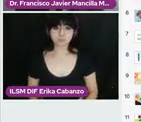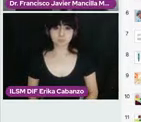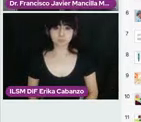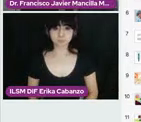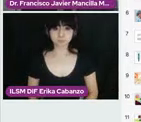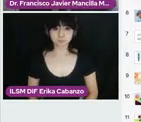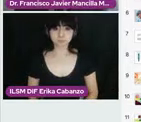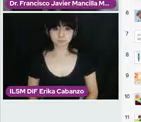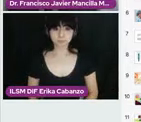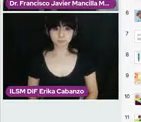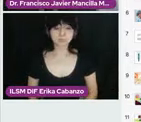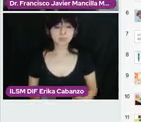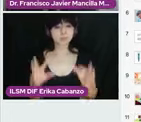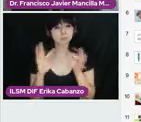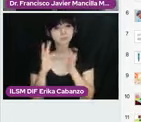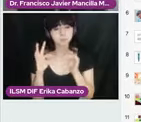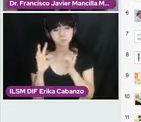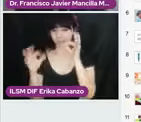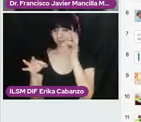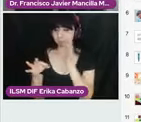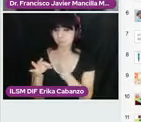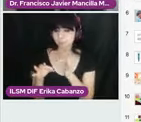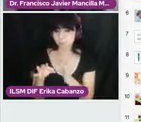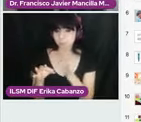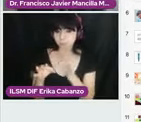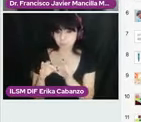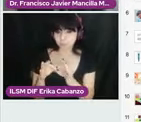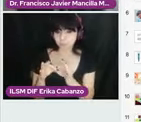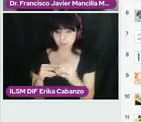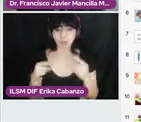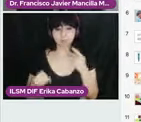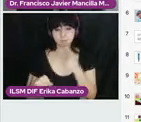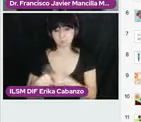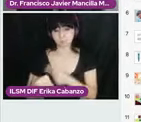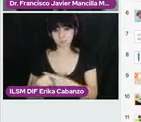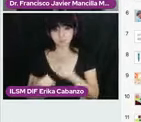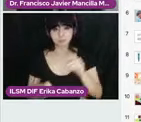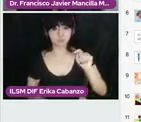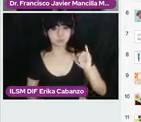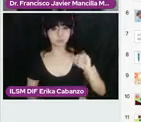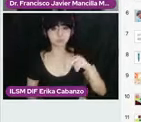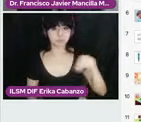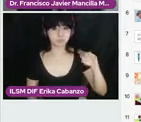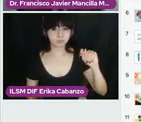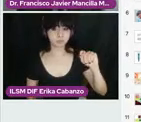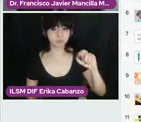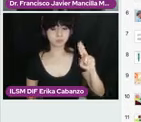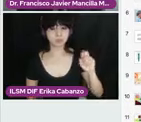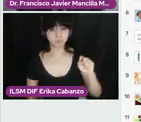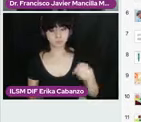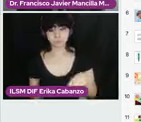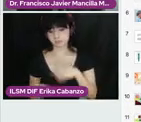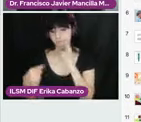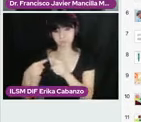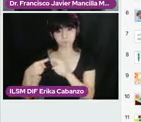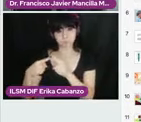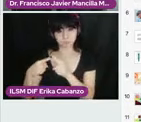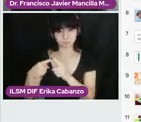Detalles clave en el paciente con tinnitus. Si es unilateral, si escucha